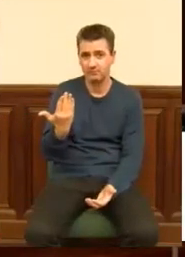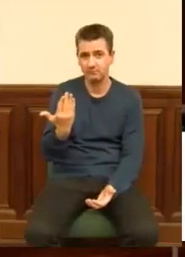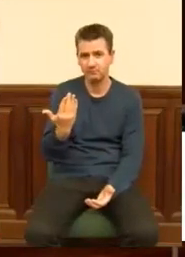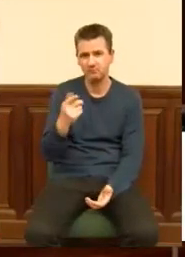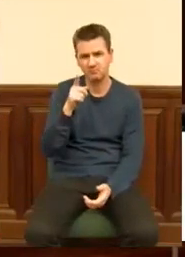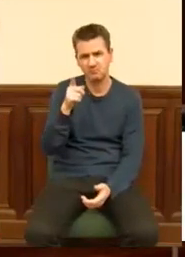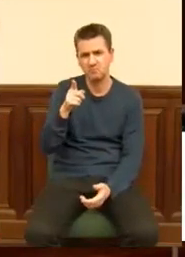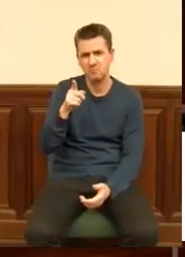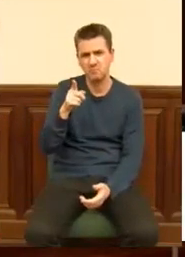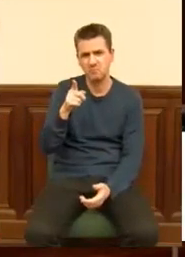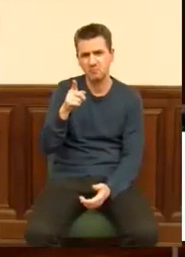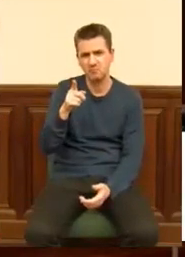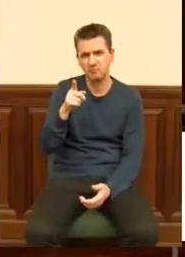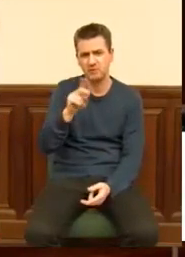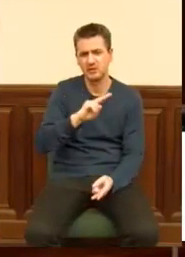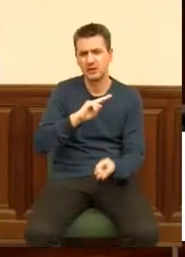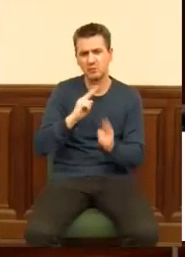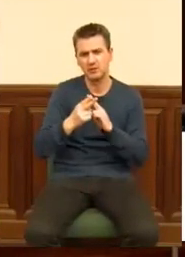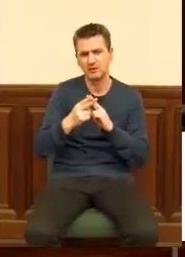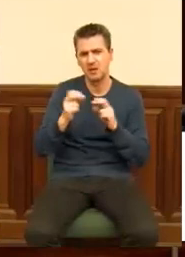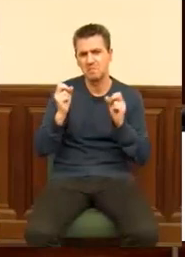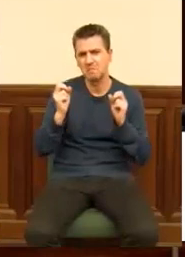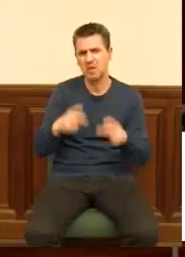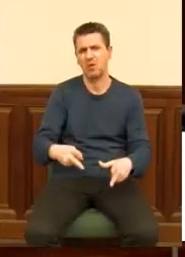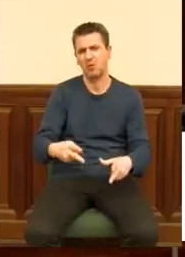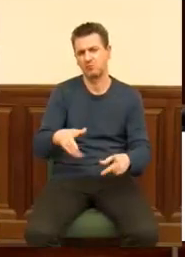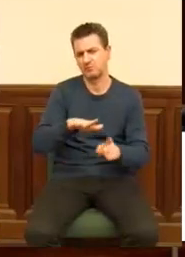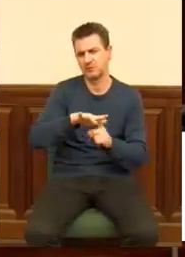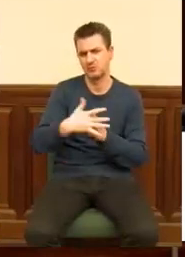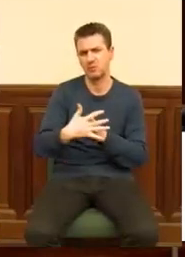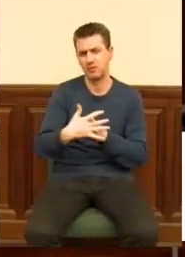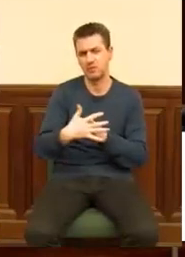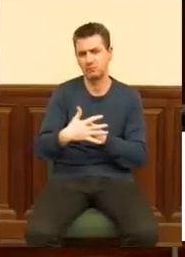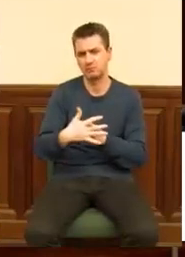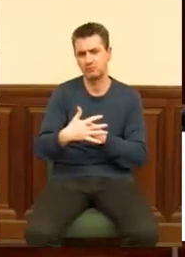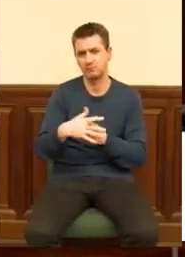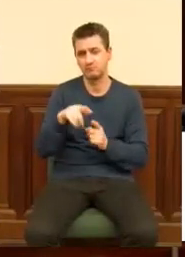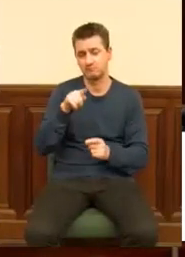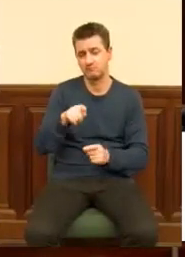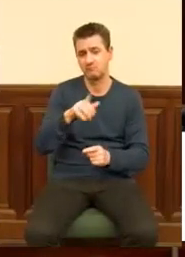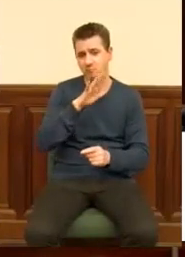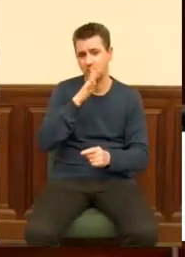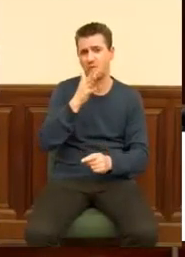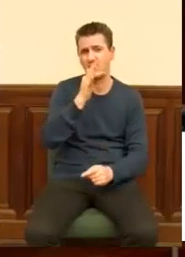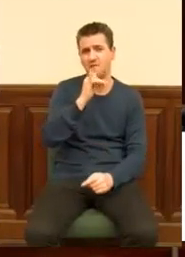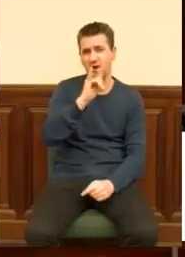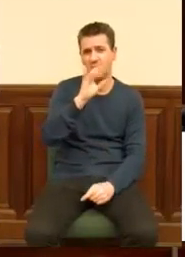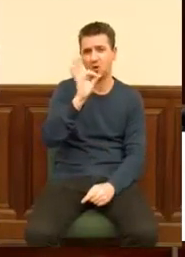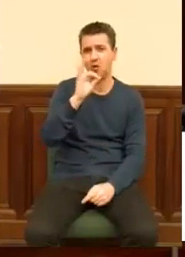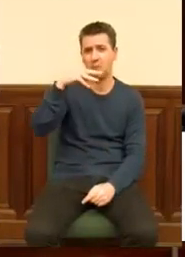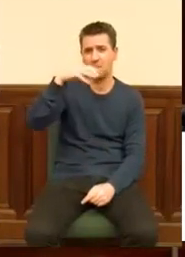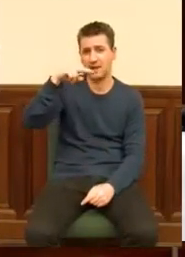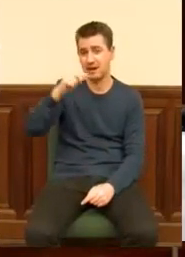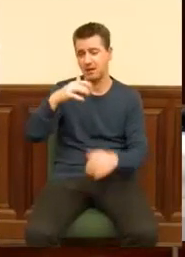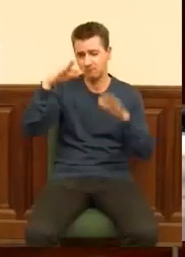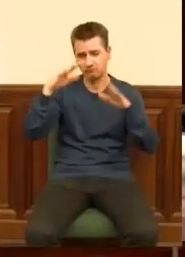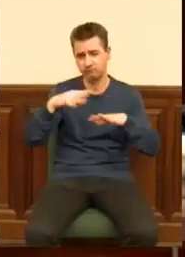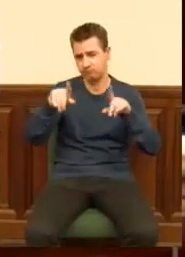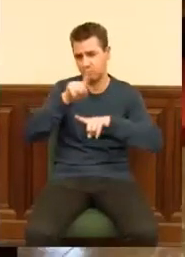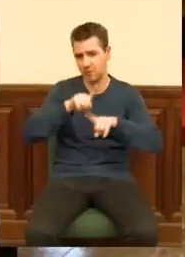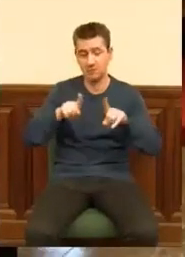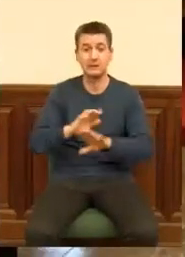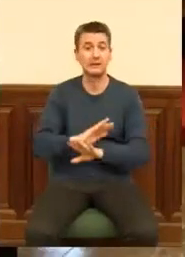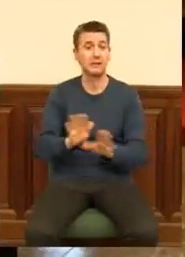los que peor respuesta ha tenido frente a la situación provocada por la borrasca Filomena. Nada más, muchas gracias.